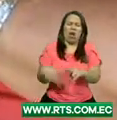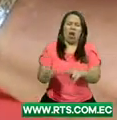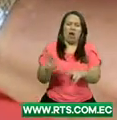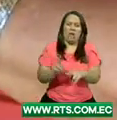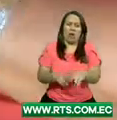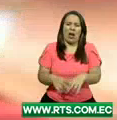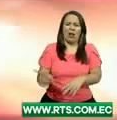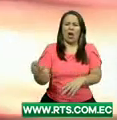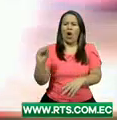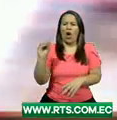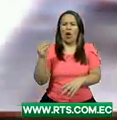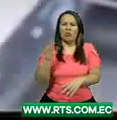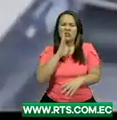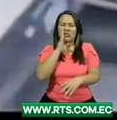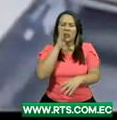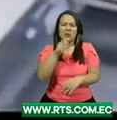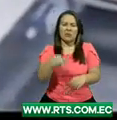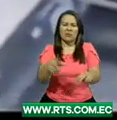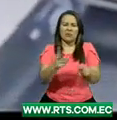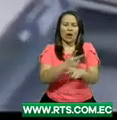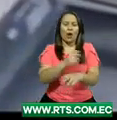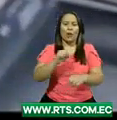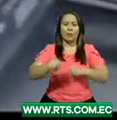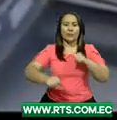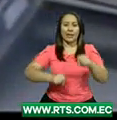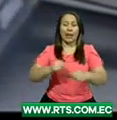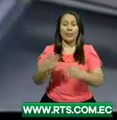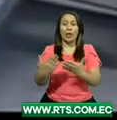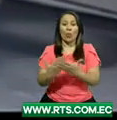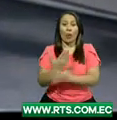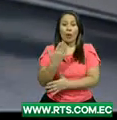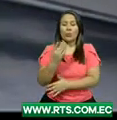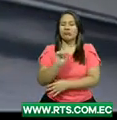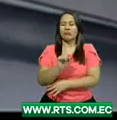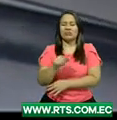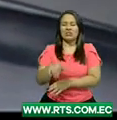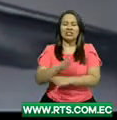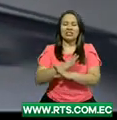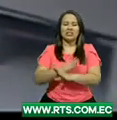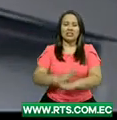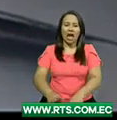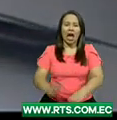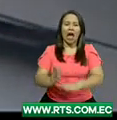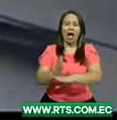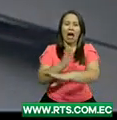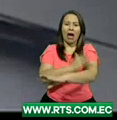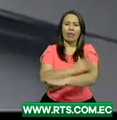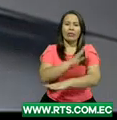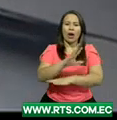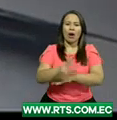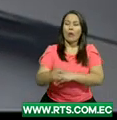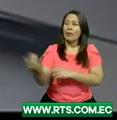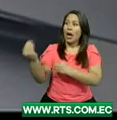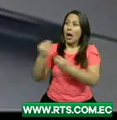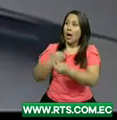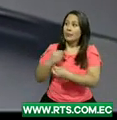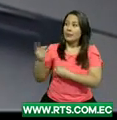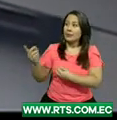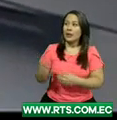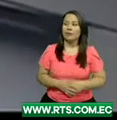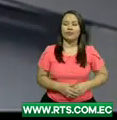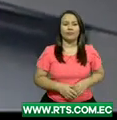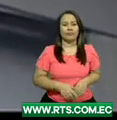muchacho agua y que el robo en bicicleta no es nuevo pues al parecer que existe una hoja de ruta según los habitantes